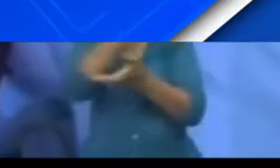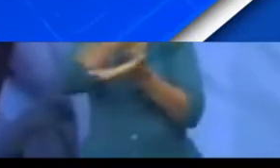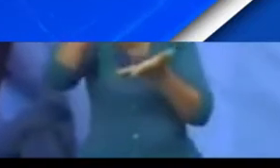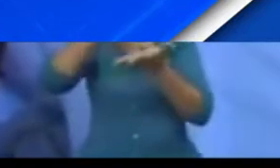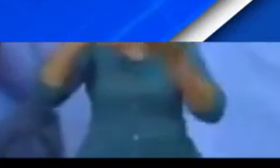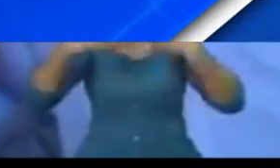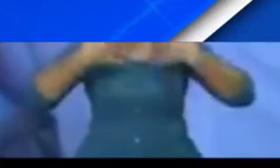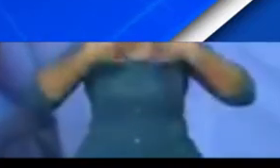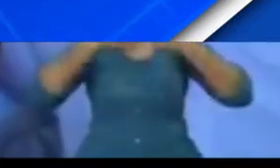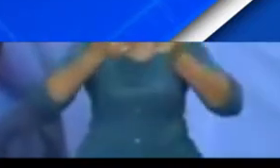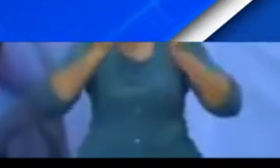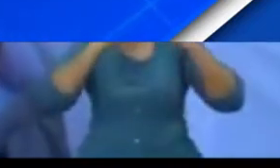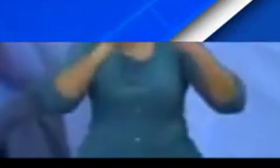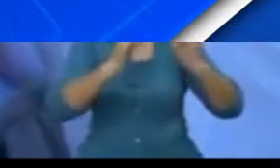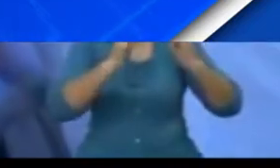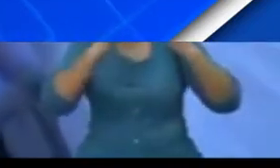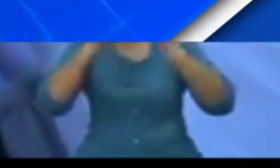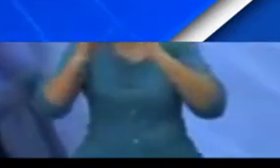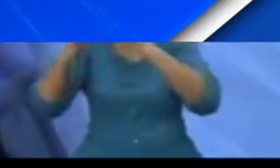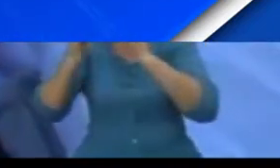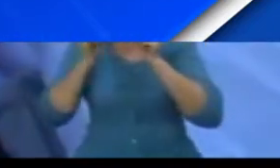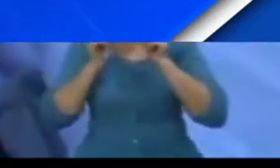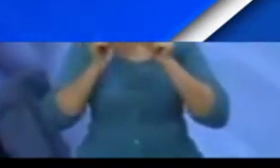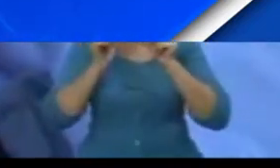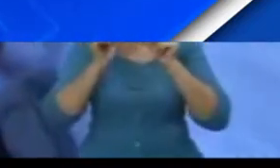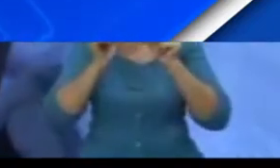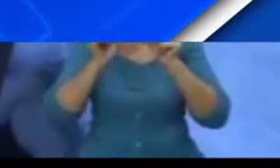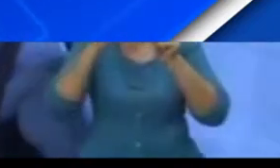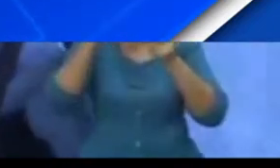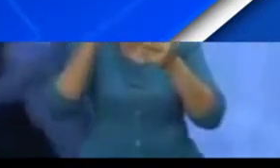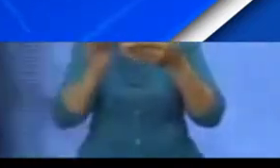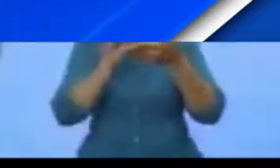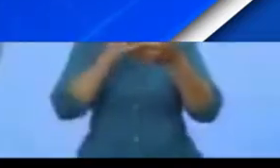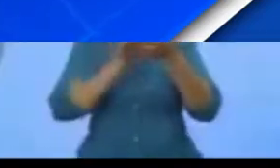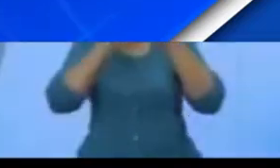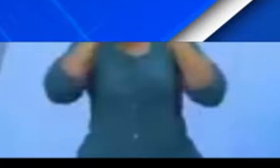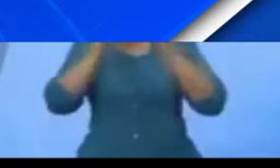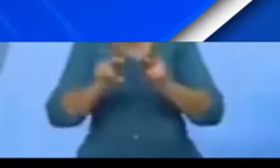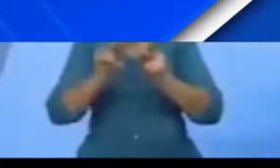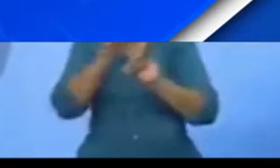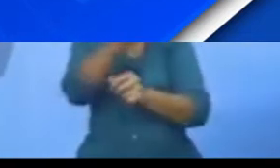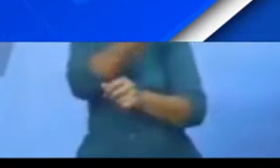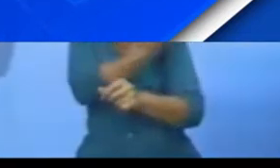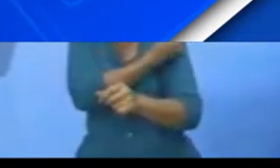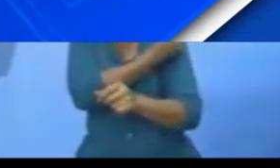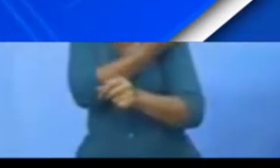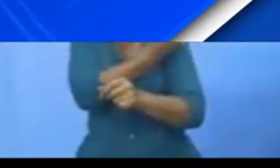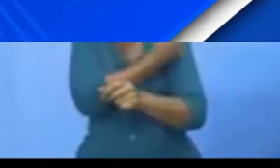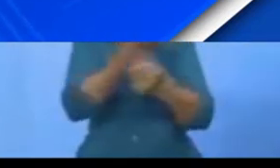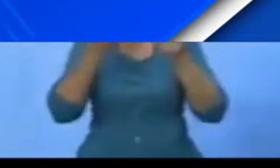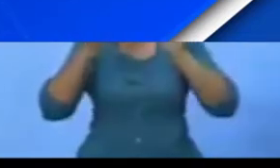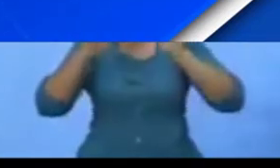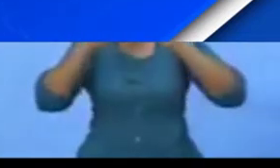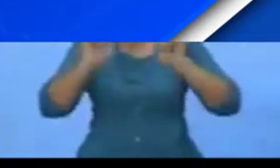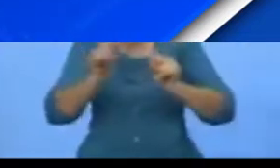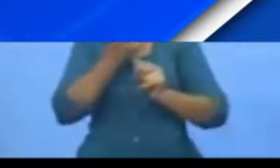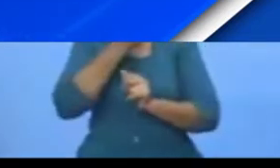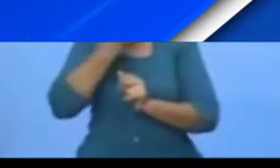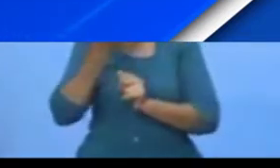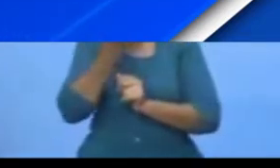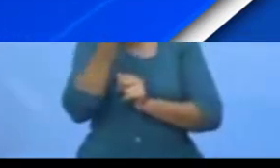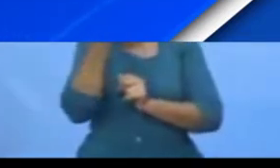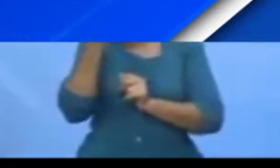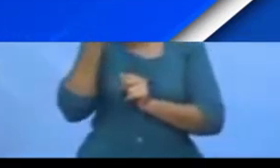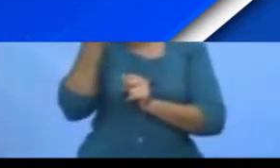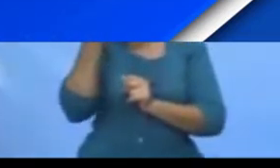salud la vacunación casa casa siguiendo según el registro que tenemos de las personas que se han aplicado las vacunas quienes están